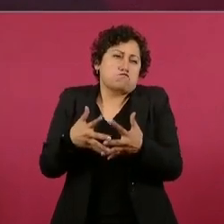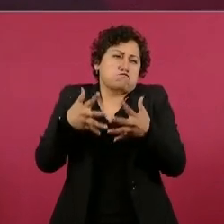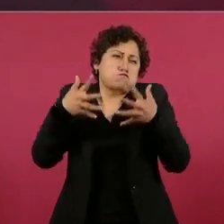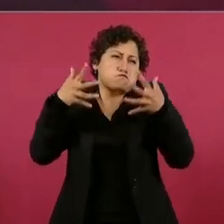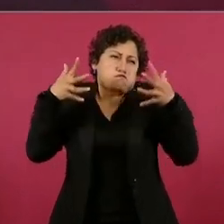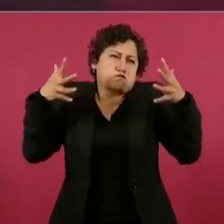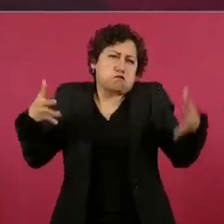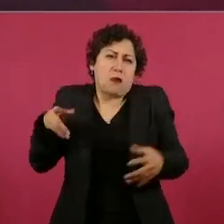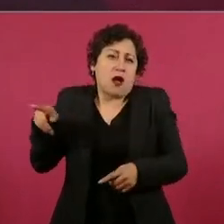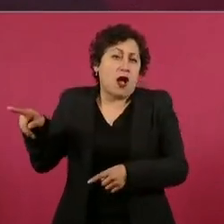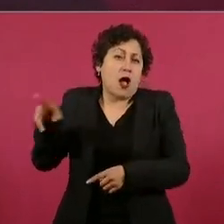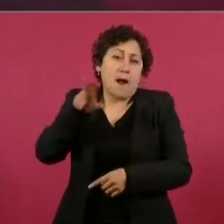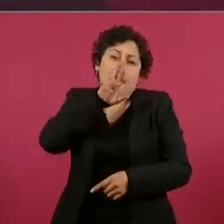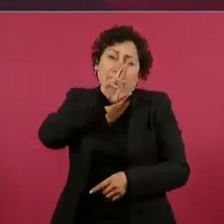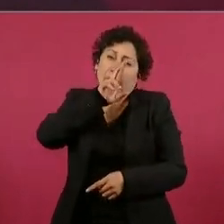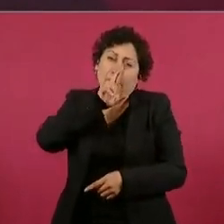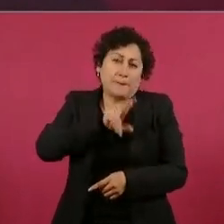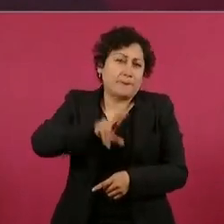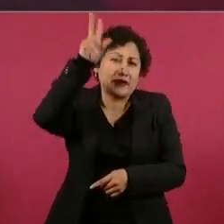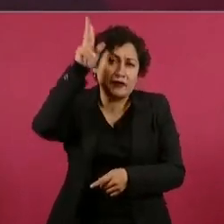la mejor